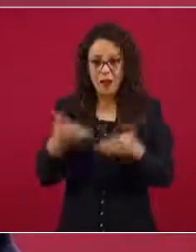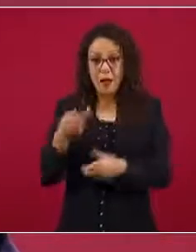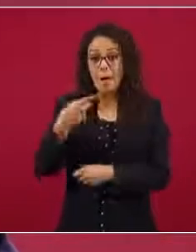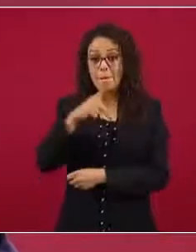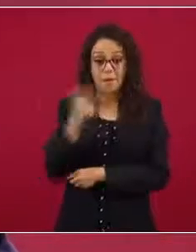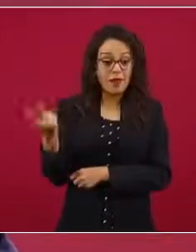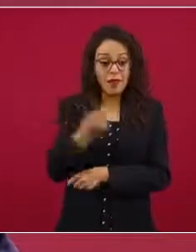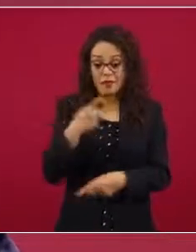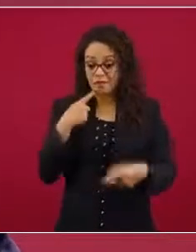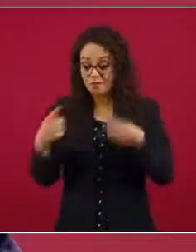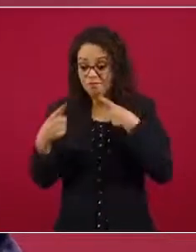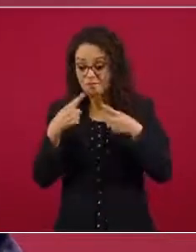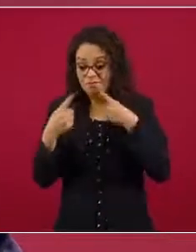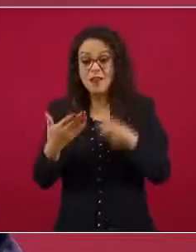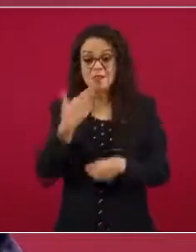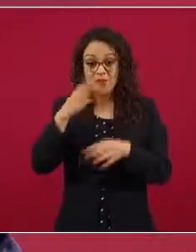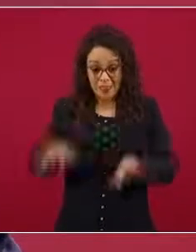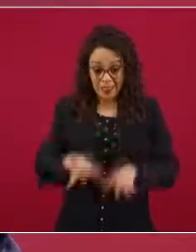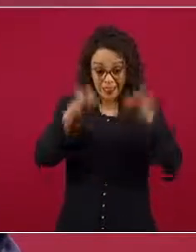acuerdo